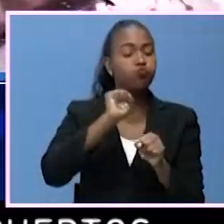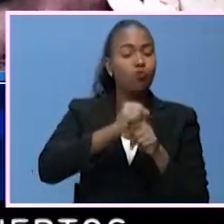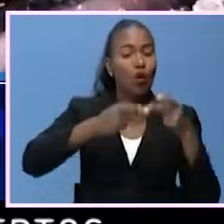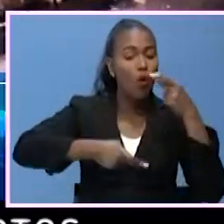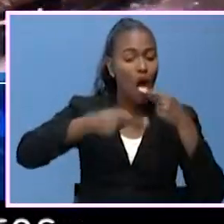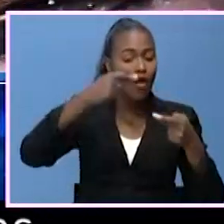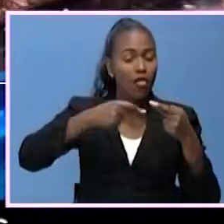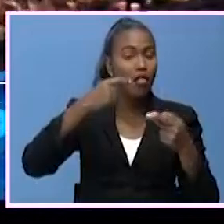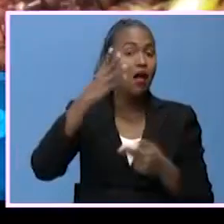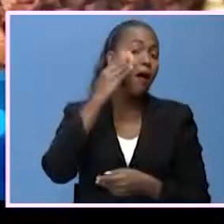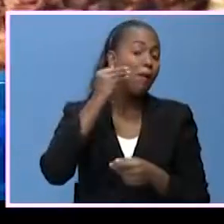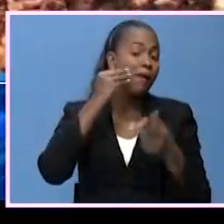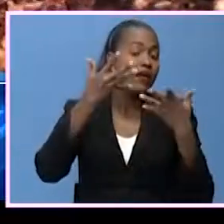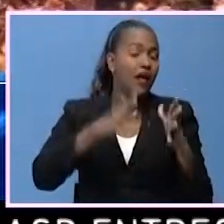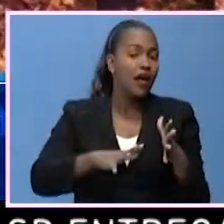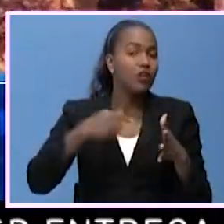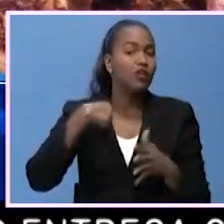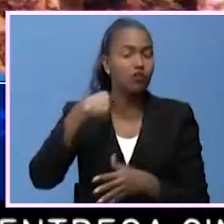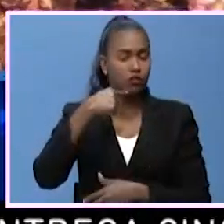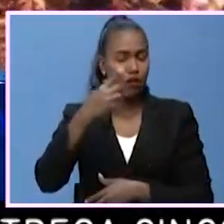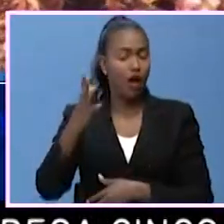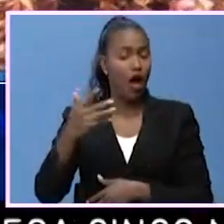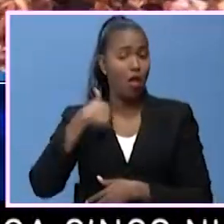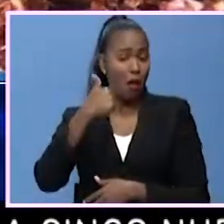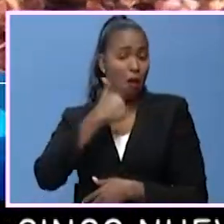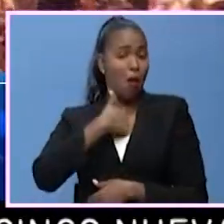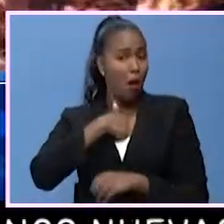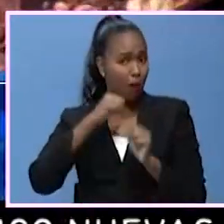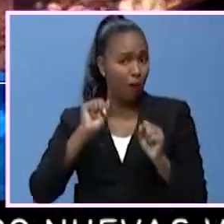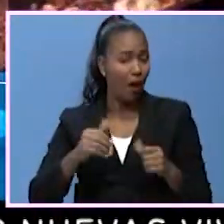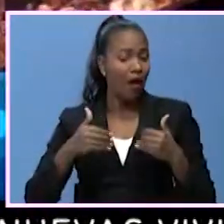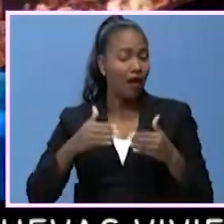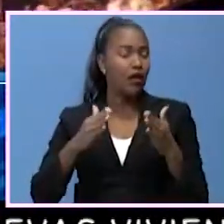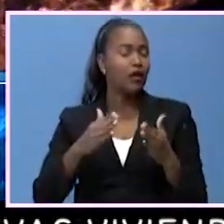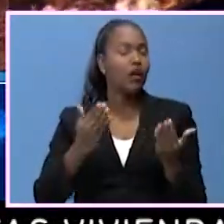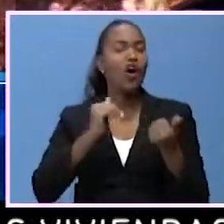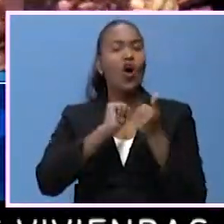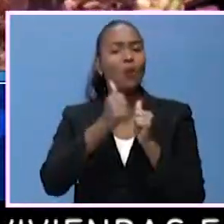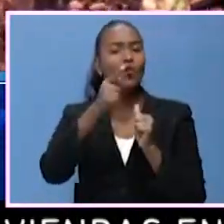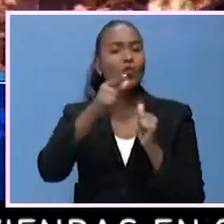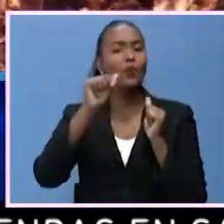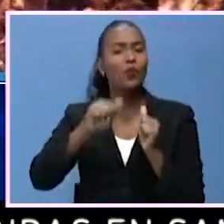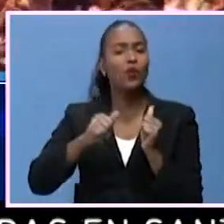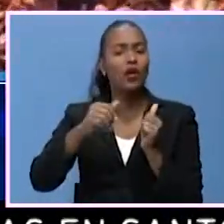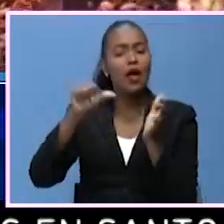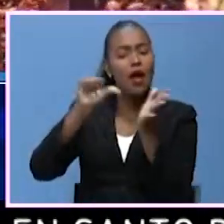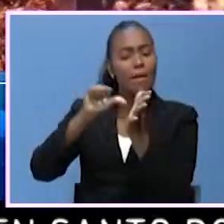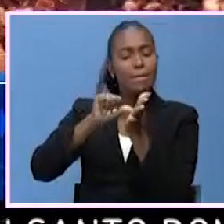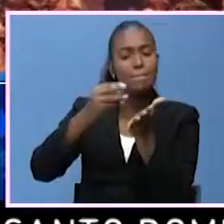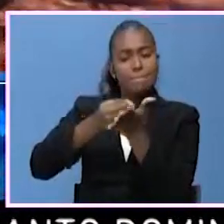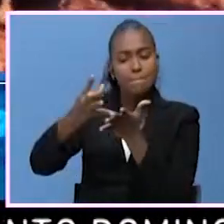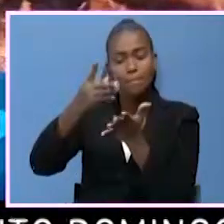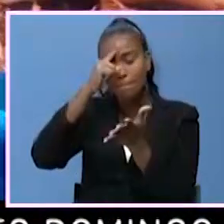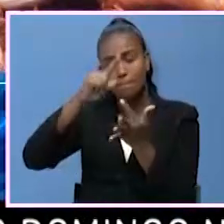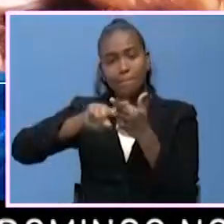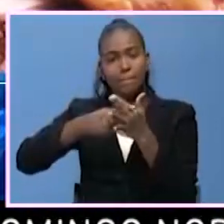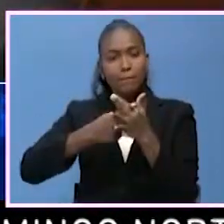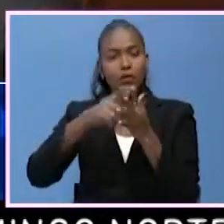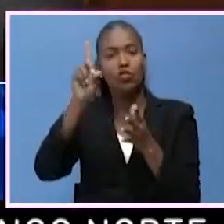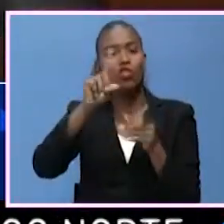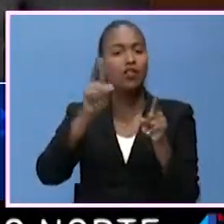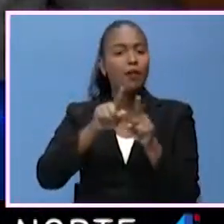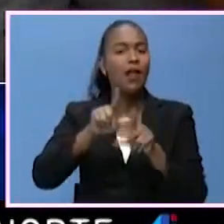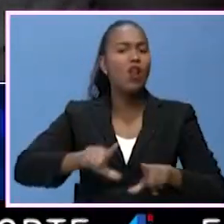salió con la experiencia y dijo, no, pero esto yo lo puedo hacer solo. ¿Cómo tú conseguiste, Flaco, tu capital para tú arrancar? ¿Y dónde